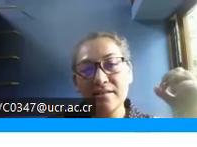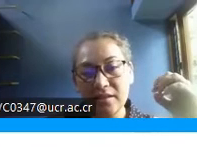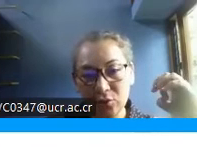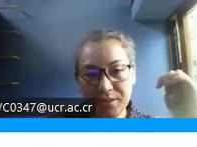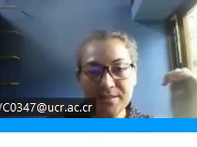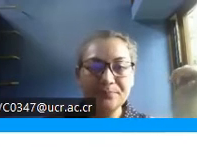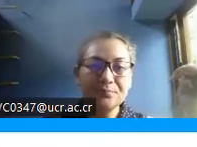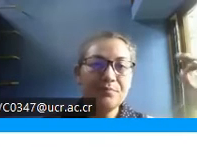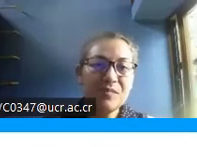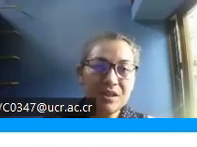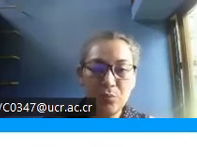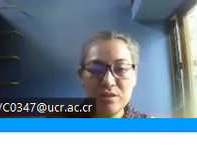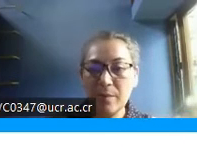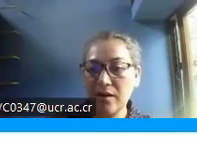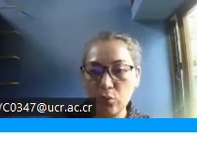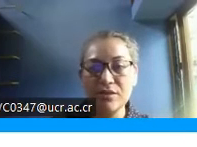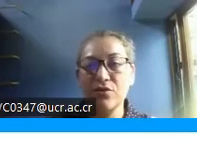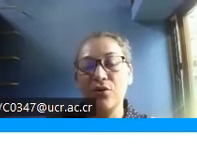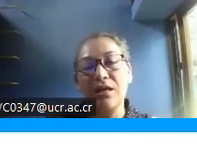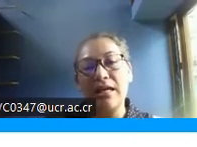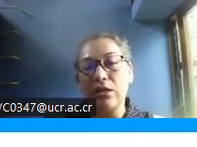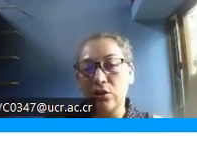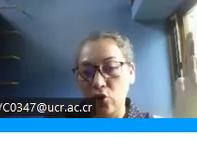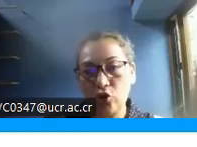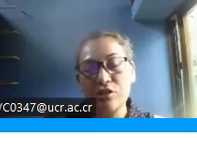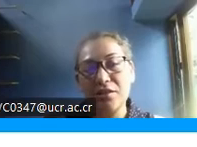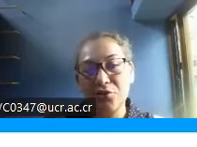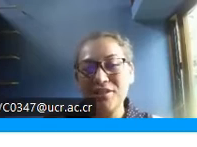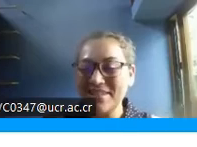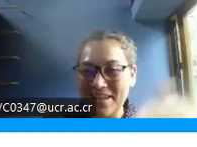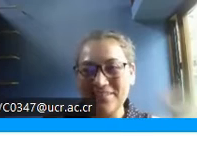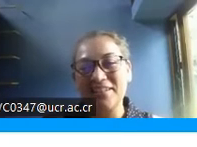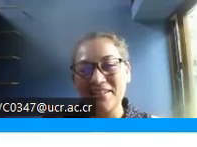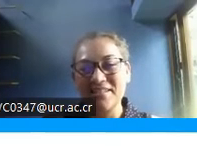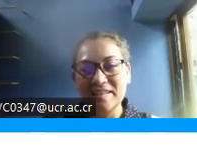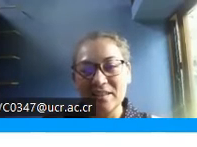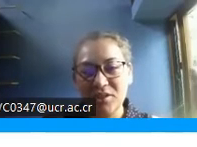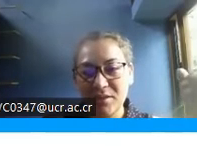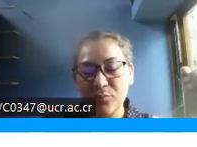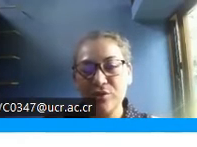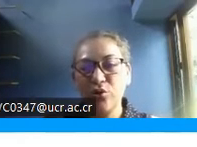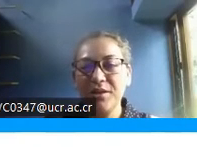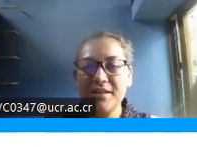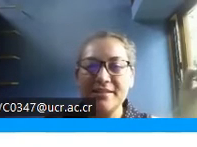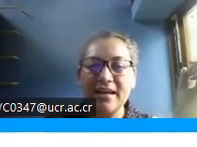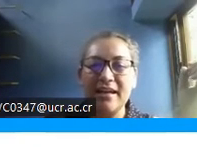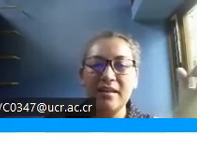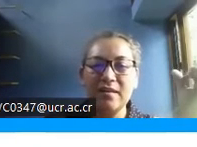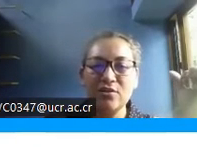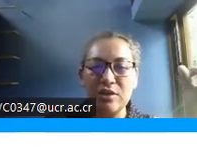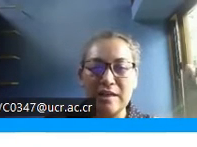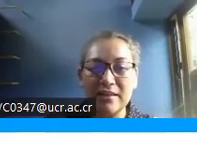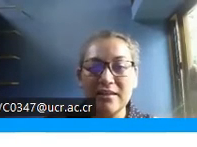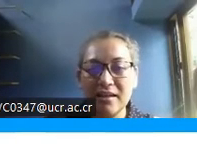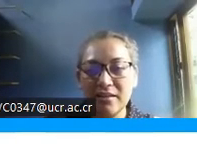de las asignaturas y pues para la educación, que todos los anteriores entran en esta categoría, pues obedecen a